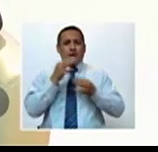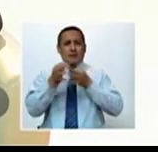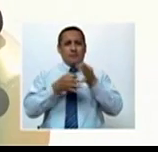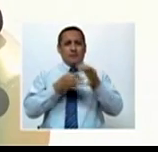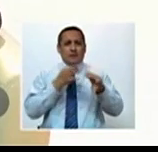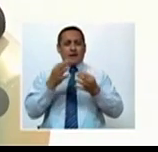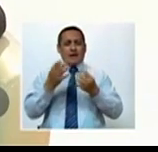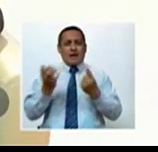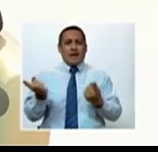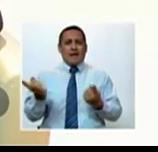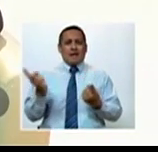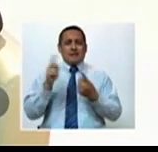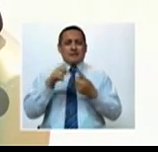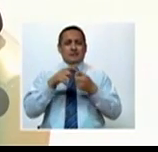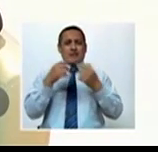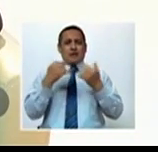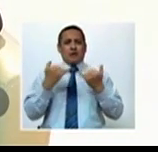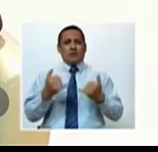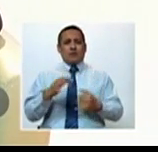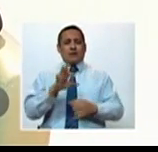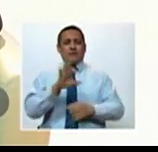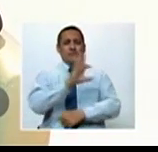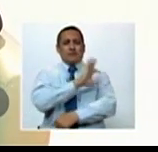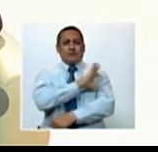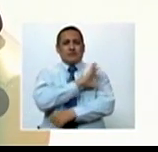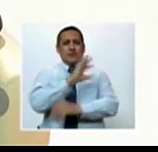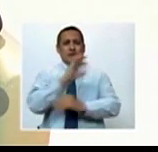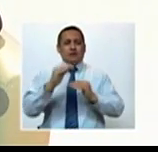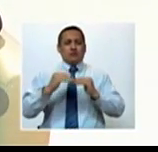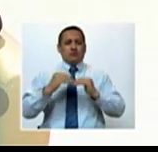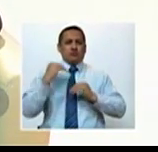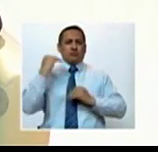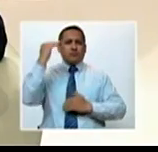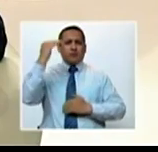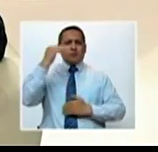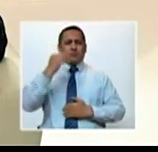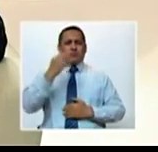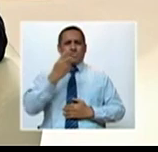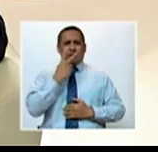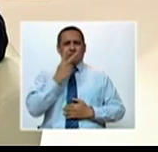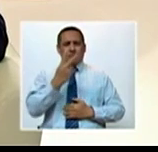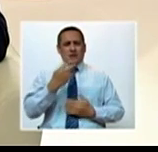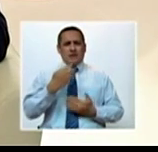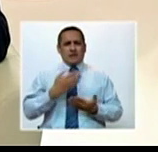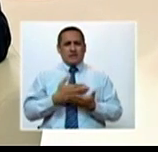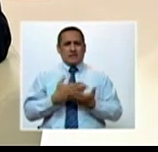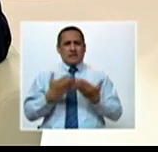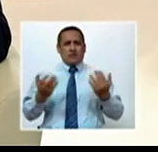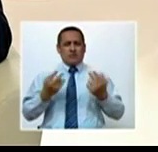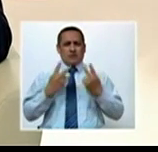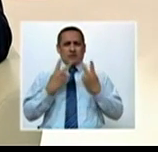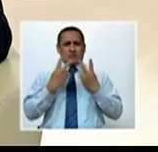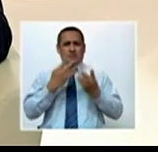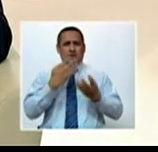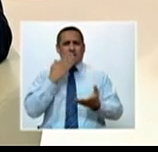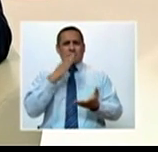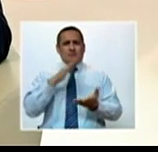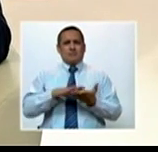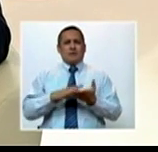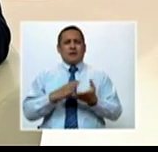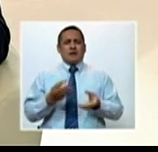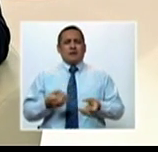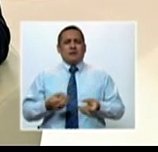momento el fiscal supremo. Y este caso era dramático porque le